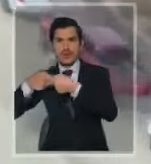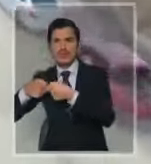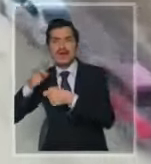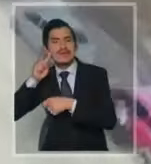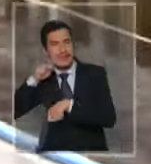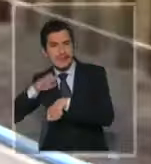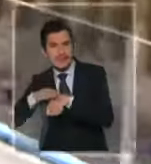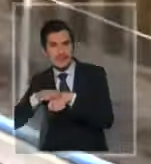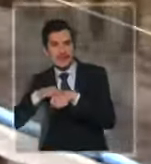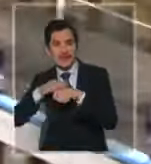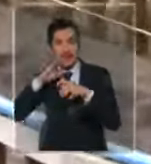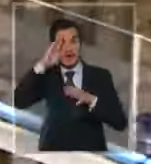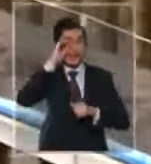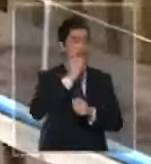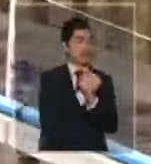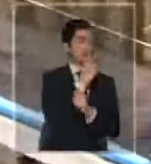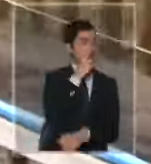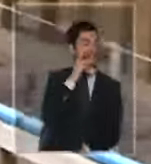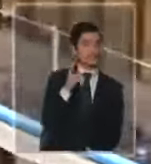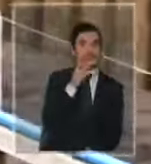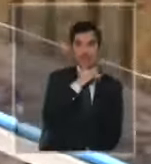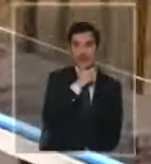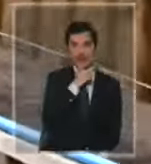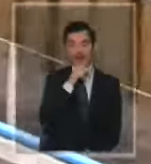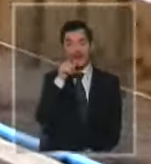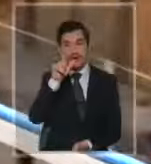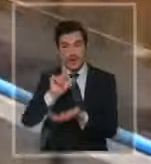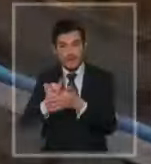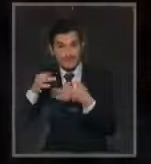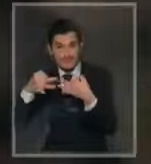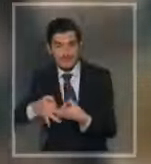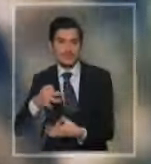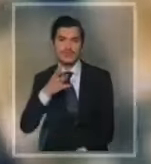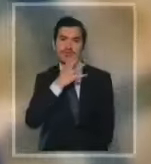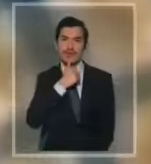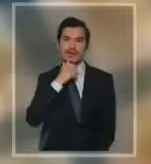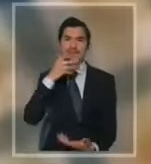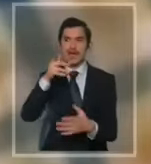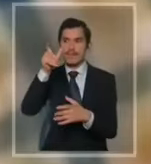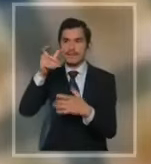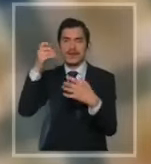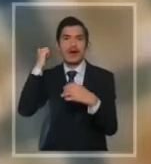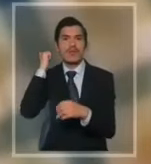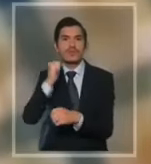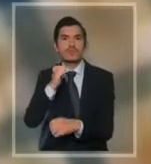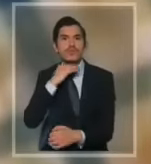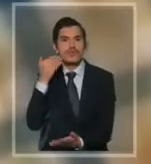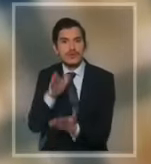mirada de las policías, que no siempre resulta el más seguro, que ya carga con un homicidio.